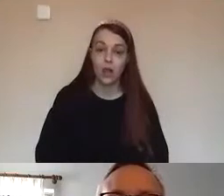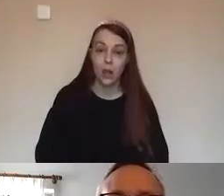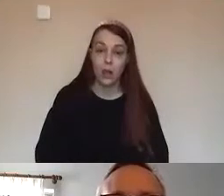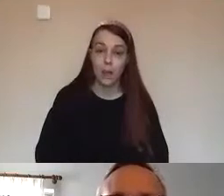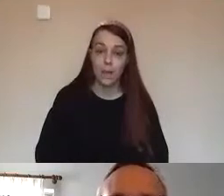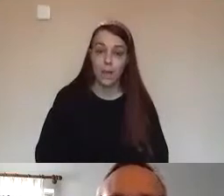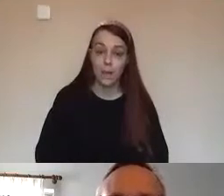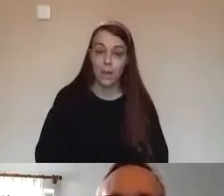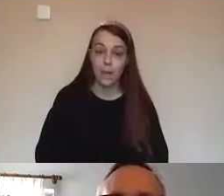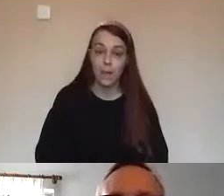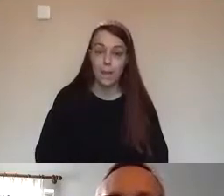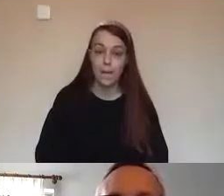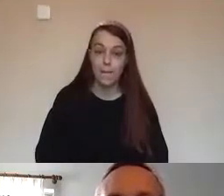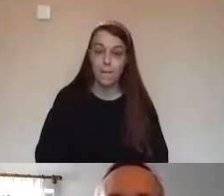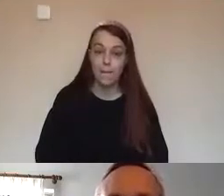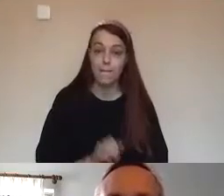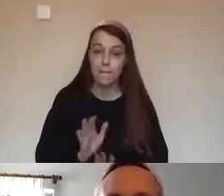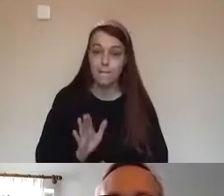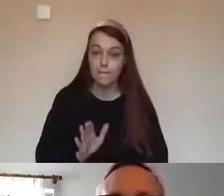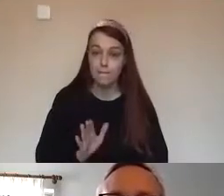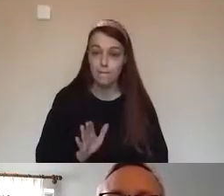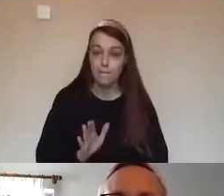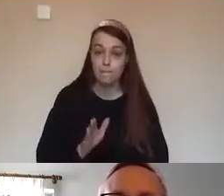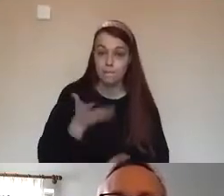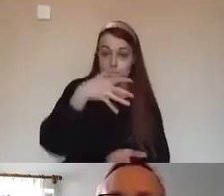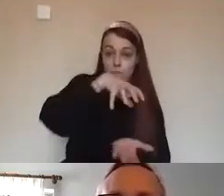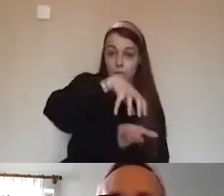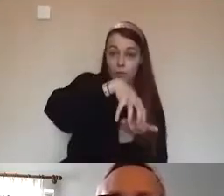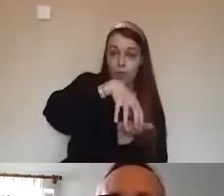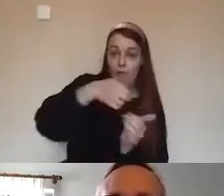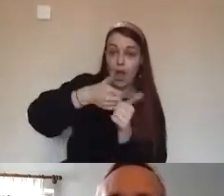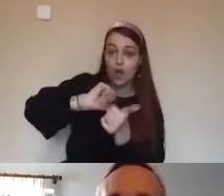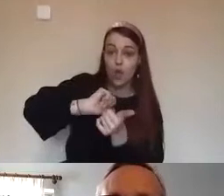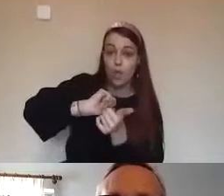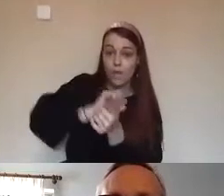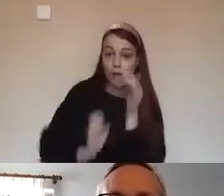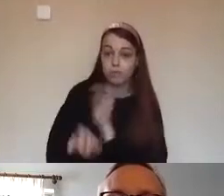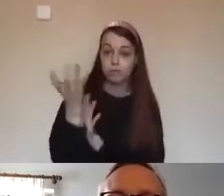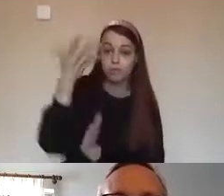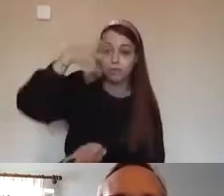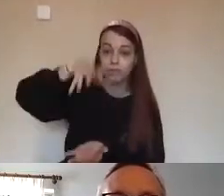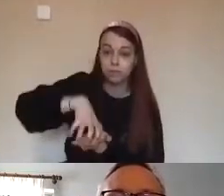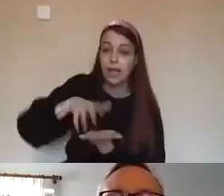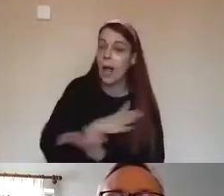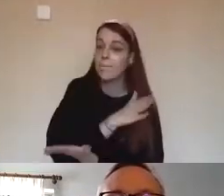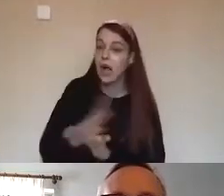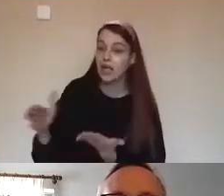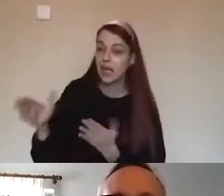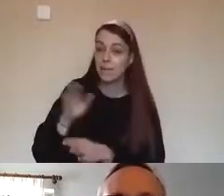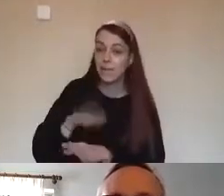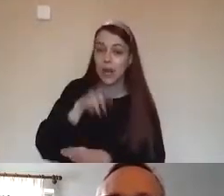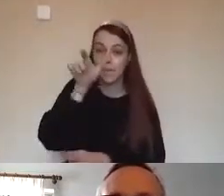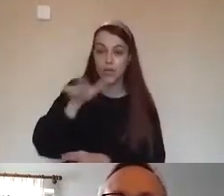Pero una simulación de este lugar se ha construido como una instalación aparte para que los visitantes